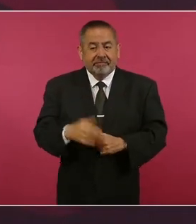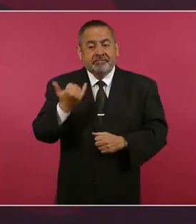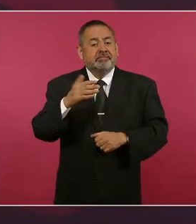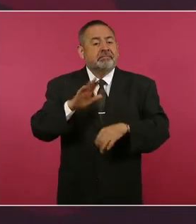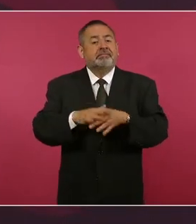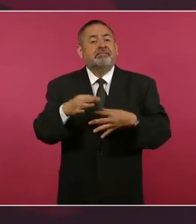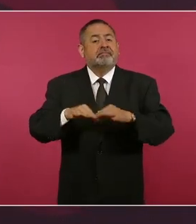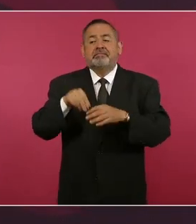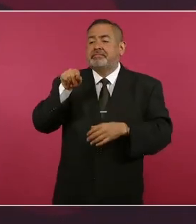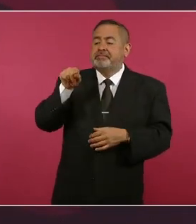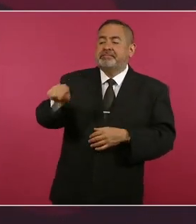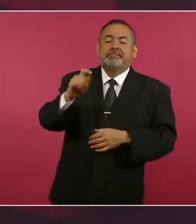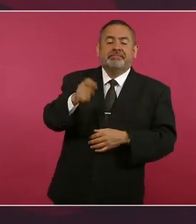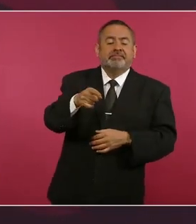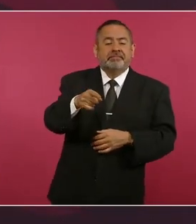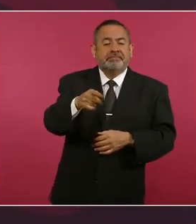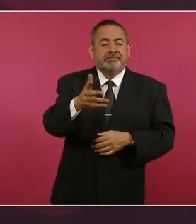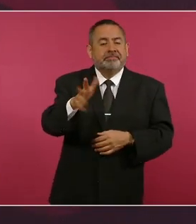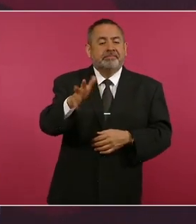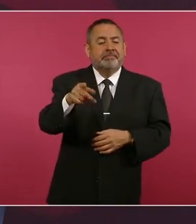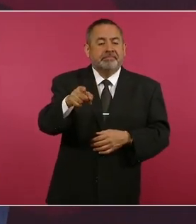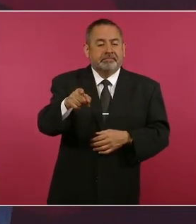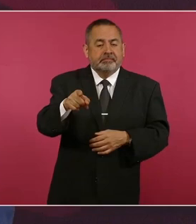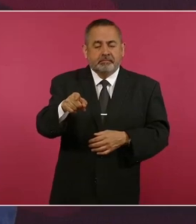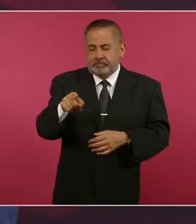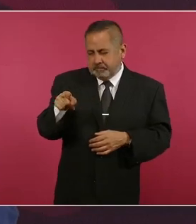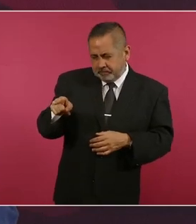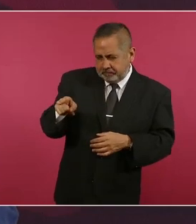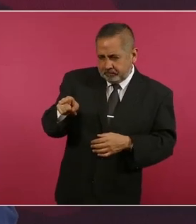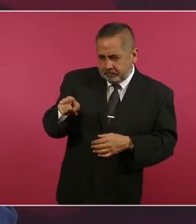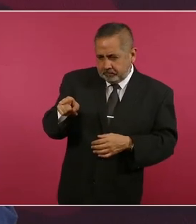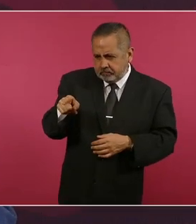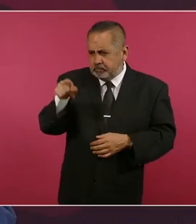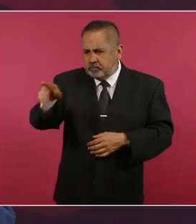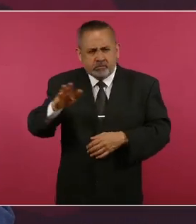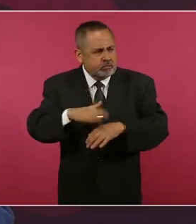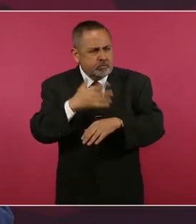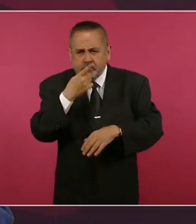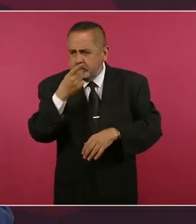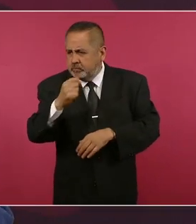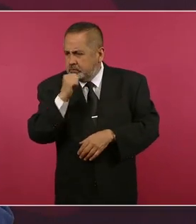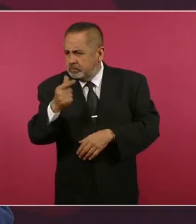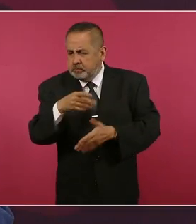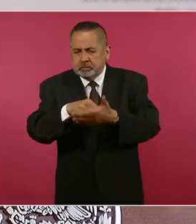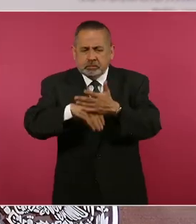sobre todo por presunta omisión.